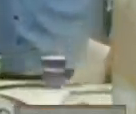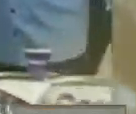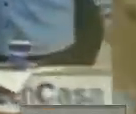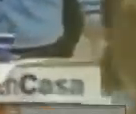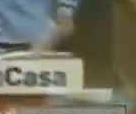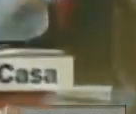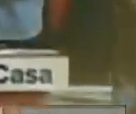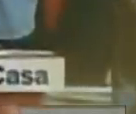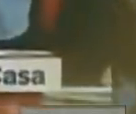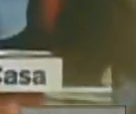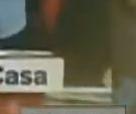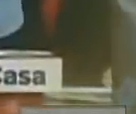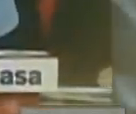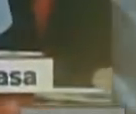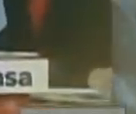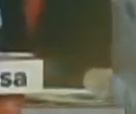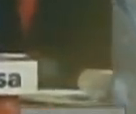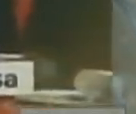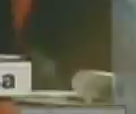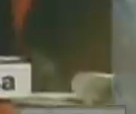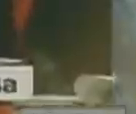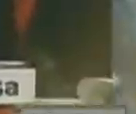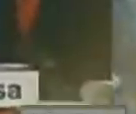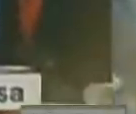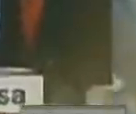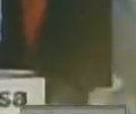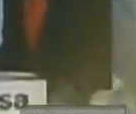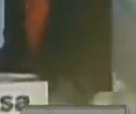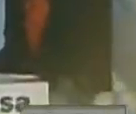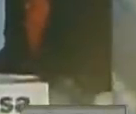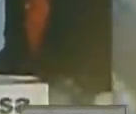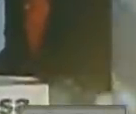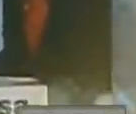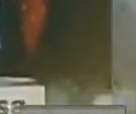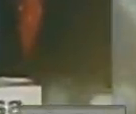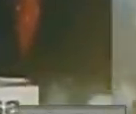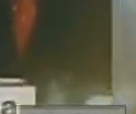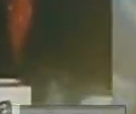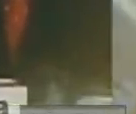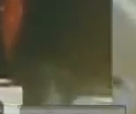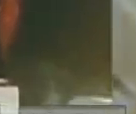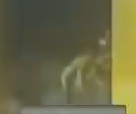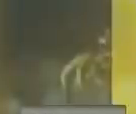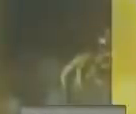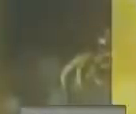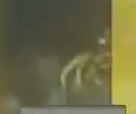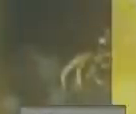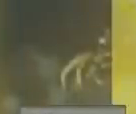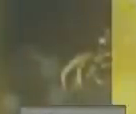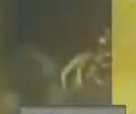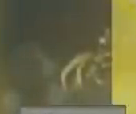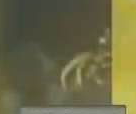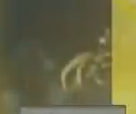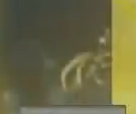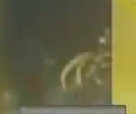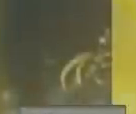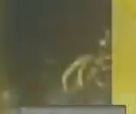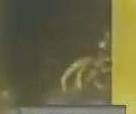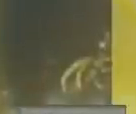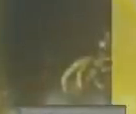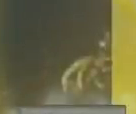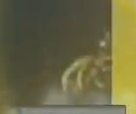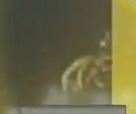Bienvenido. Bueno, aquí tenemos una sorpresa. Tenemos una sorpresa. Se vino nuestro hermano presidente Nicolás Maduro,